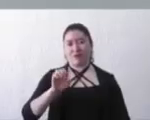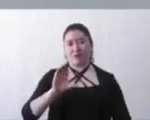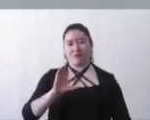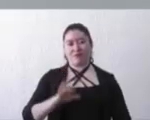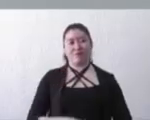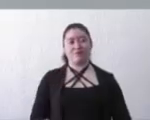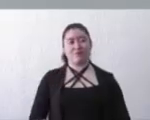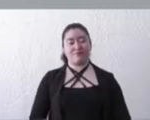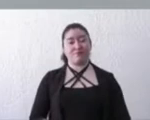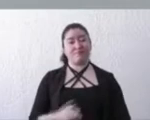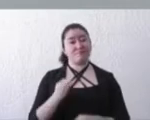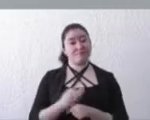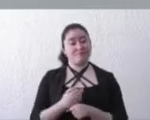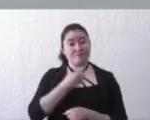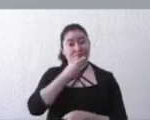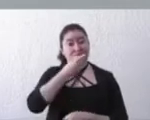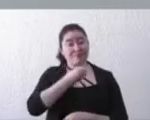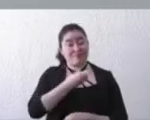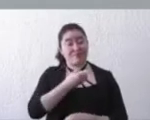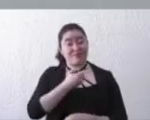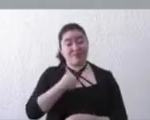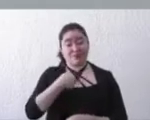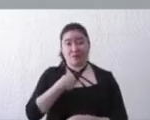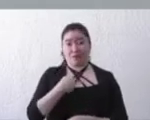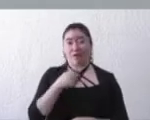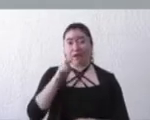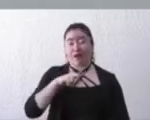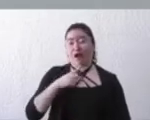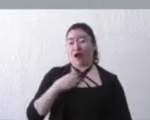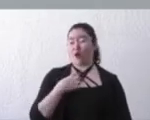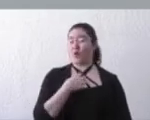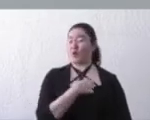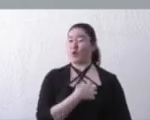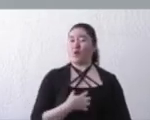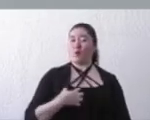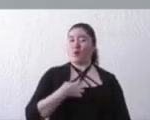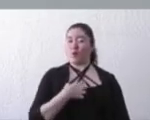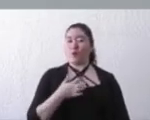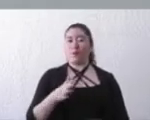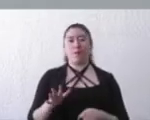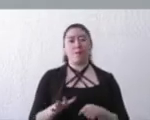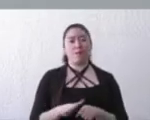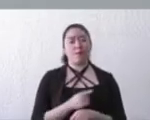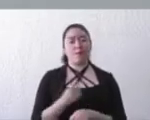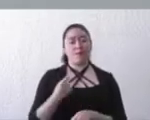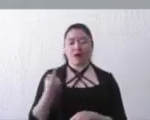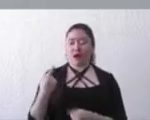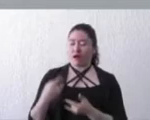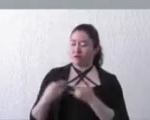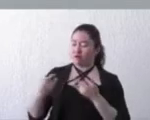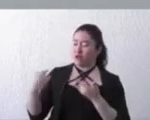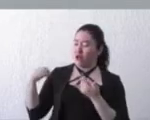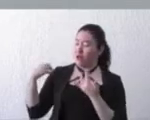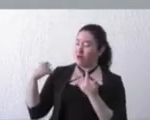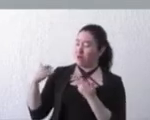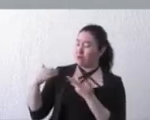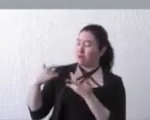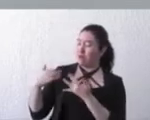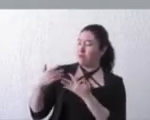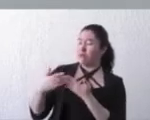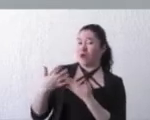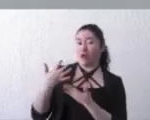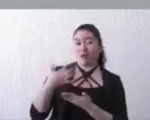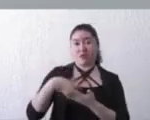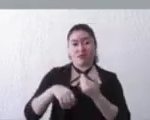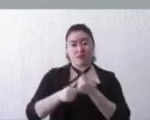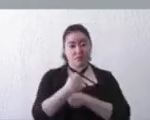servidor está muy muy contentos día de oro porque ha sido una larga historia de casi 10 años de